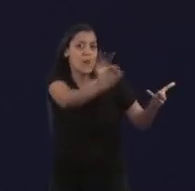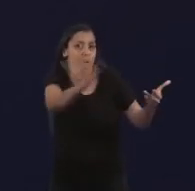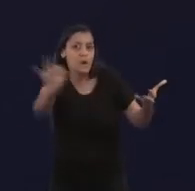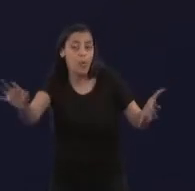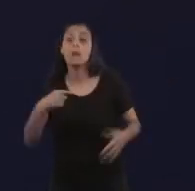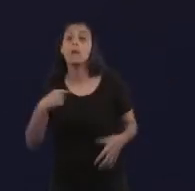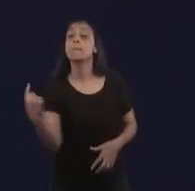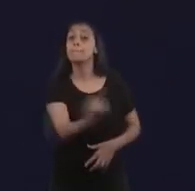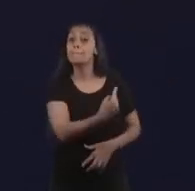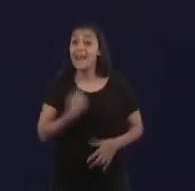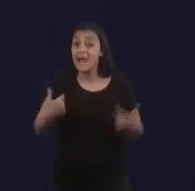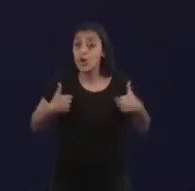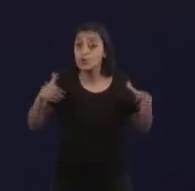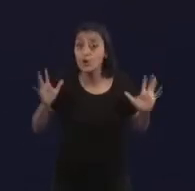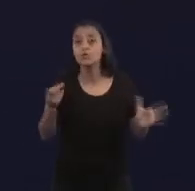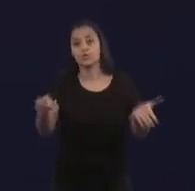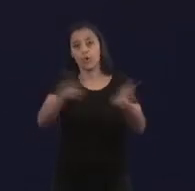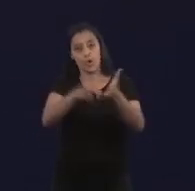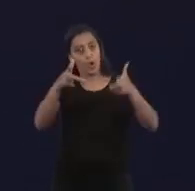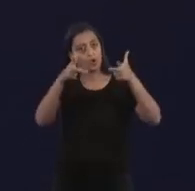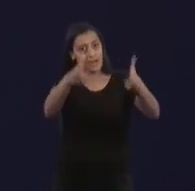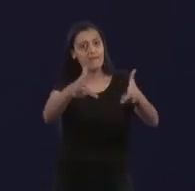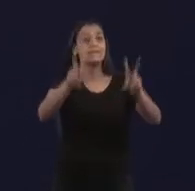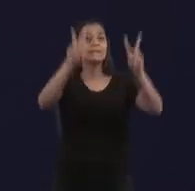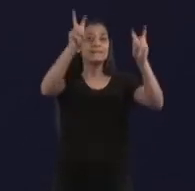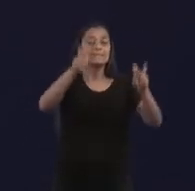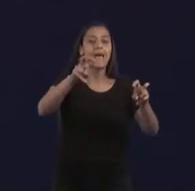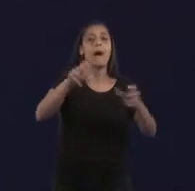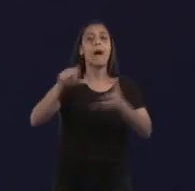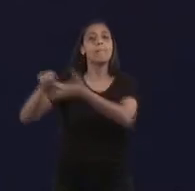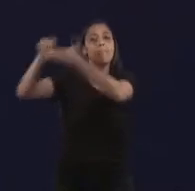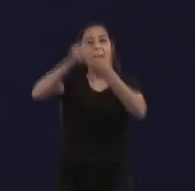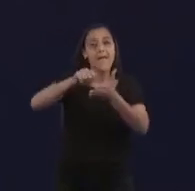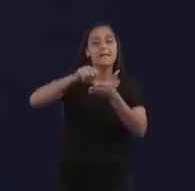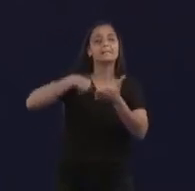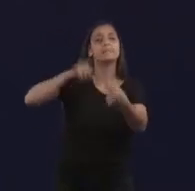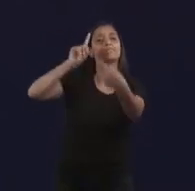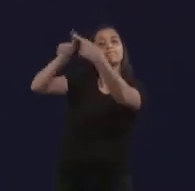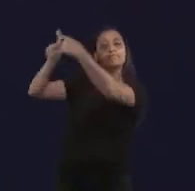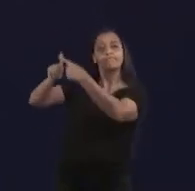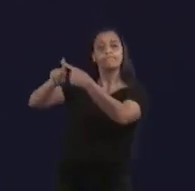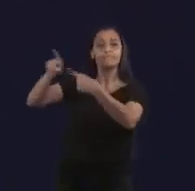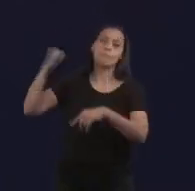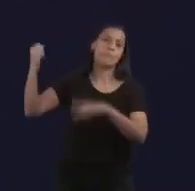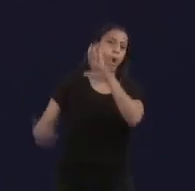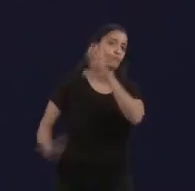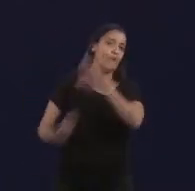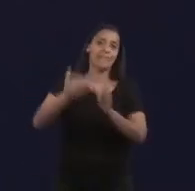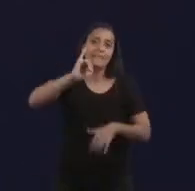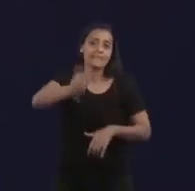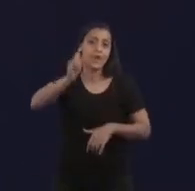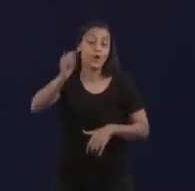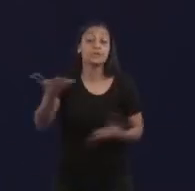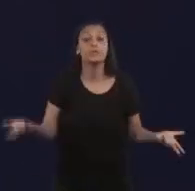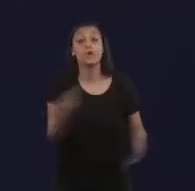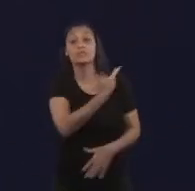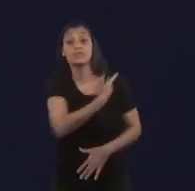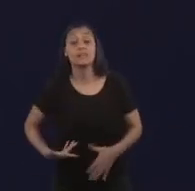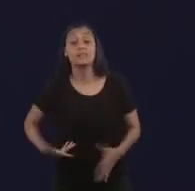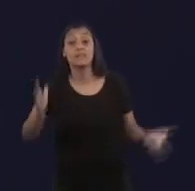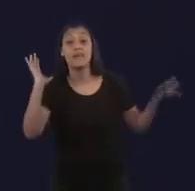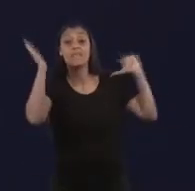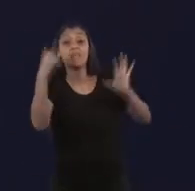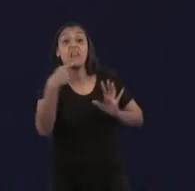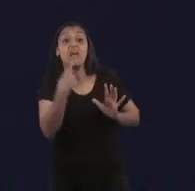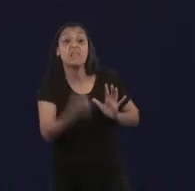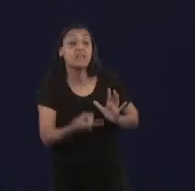Para nosotros, repito, la relación entre los pueblos está por sobre cualquier cosa. Y la descripción que pueda hacer el presidente Milei con respecto a